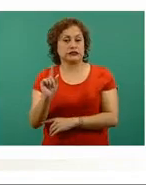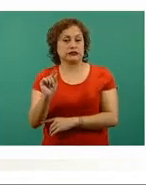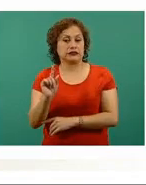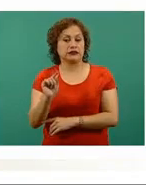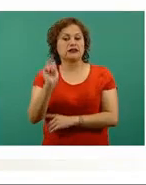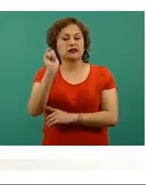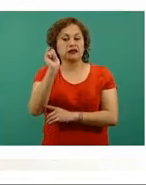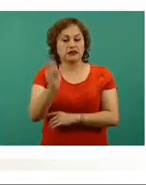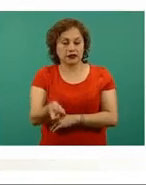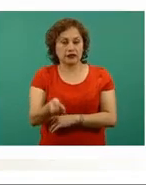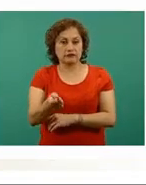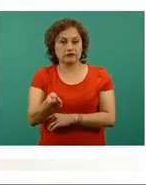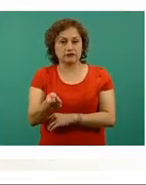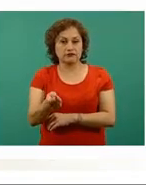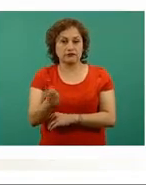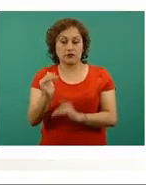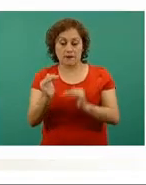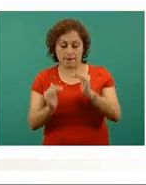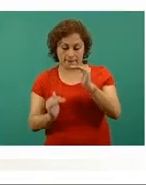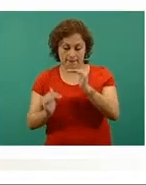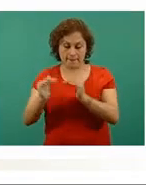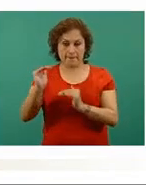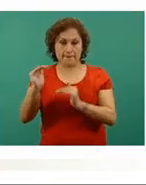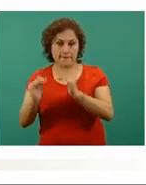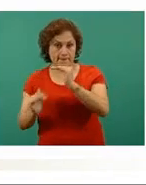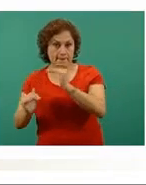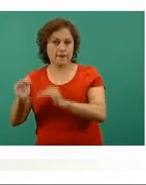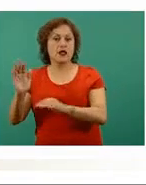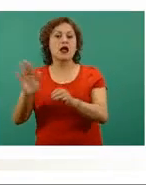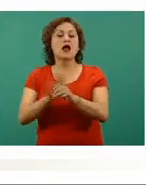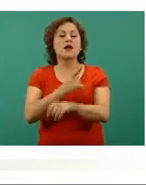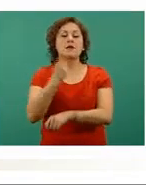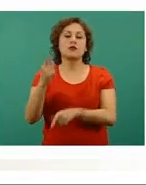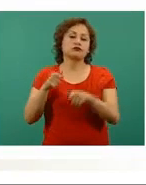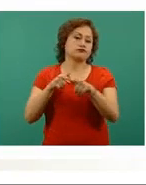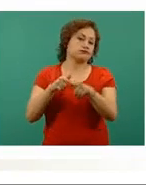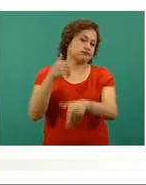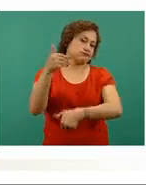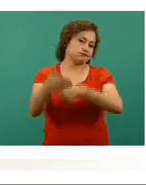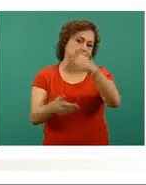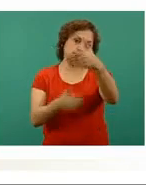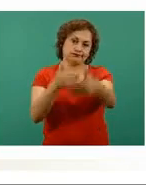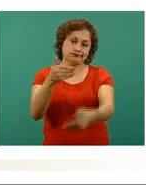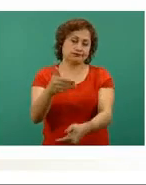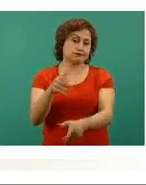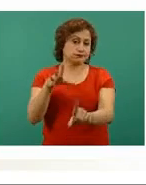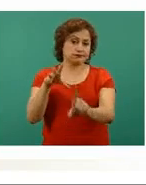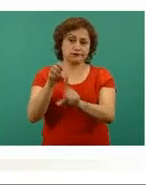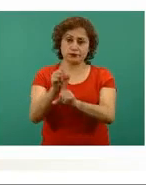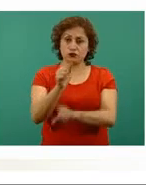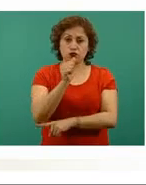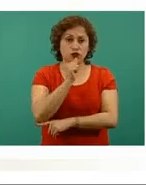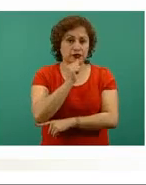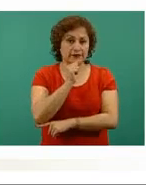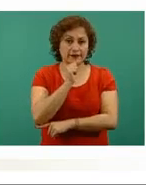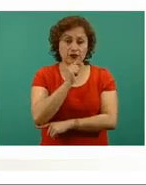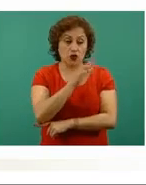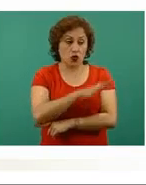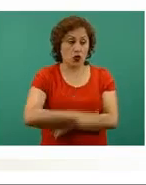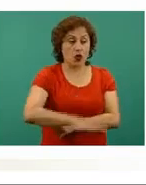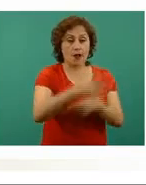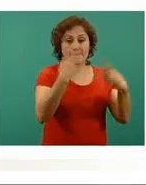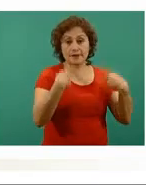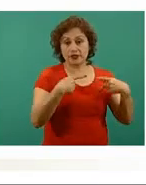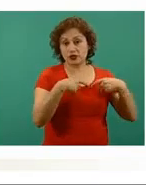esta estabilidad, porque seguimos progresando en ambos campos. Todavía falta personal de salud de primera y segunda línea